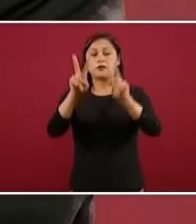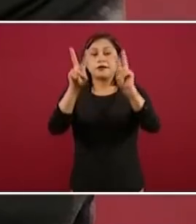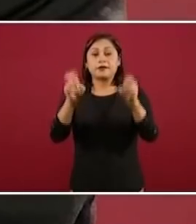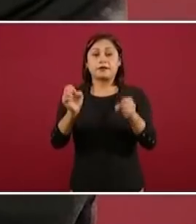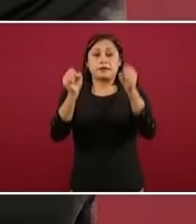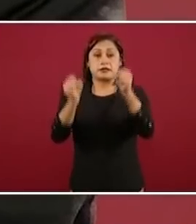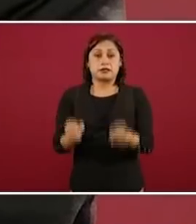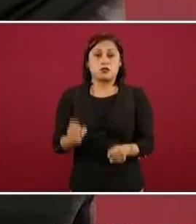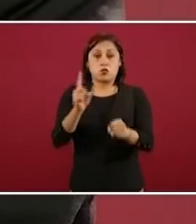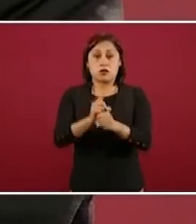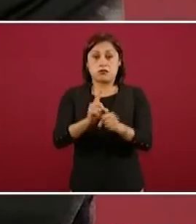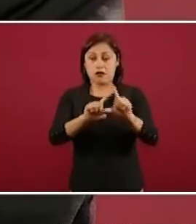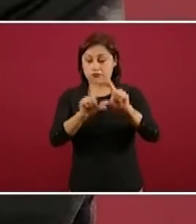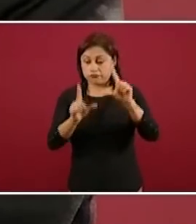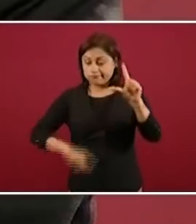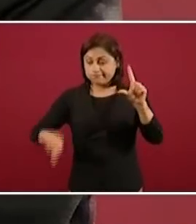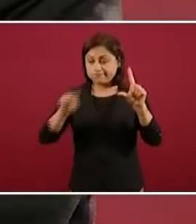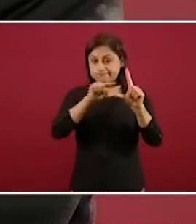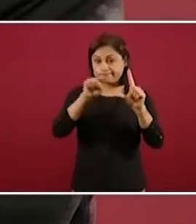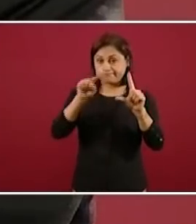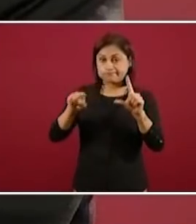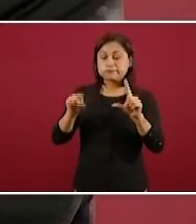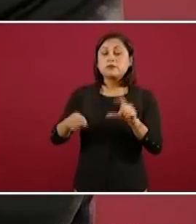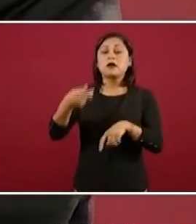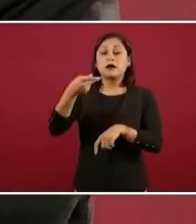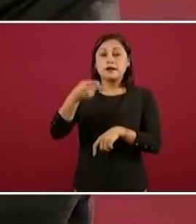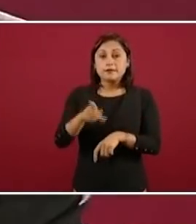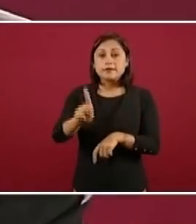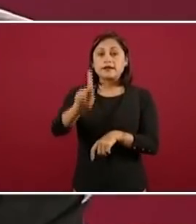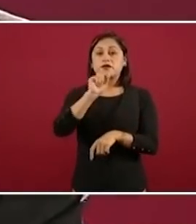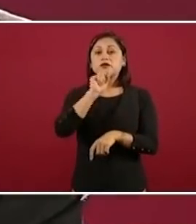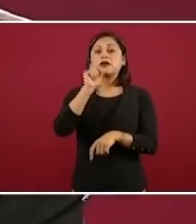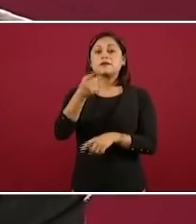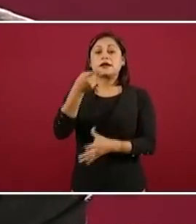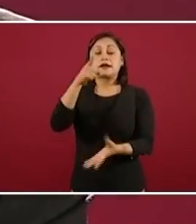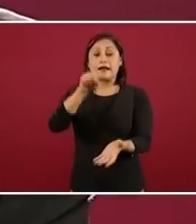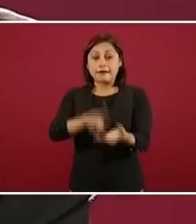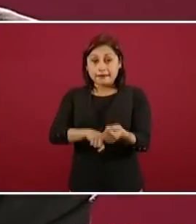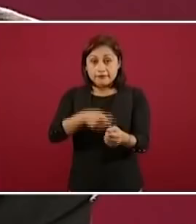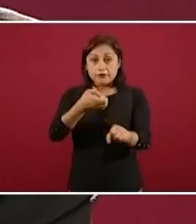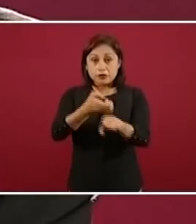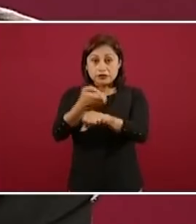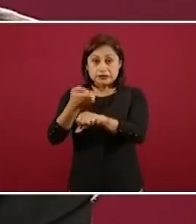pero queremos también informar lo que sucede en cada estado